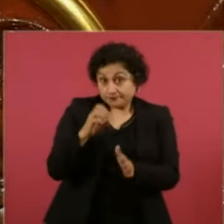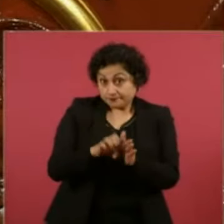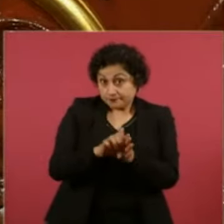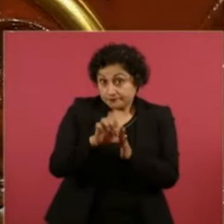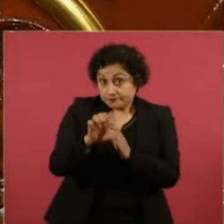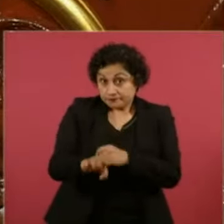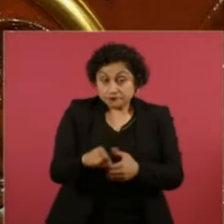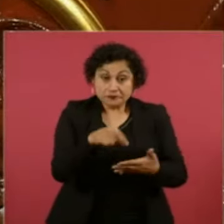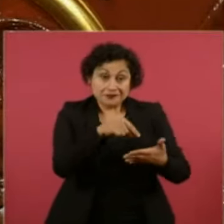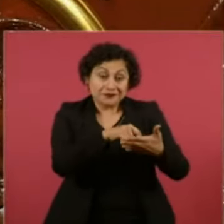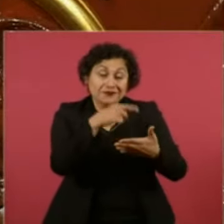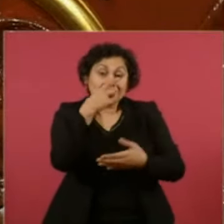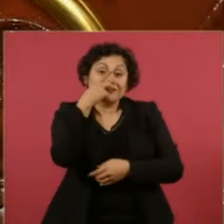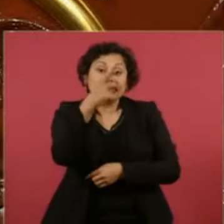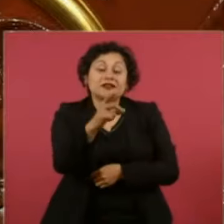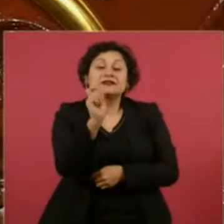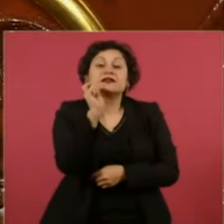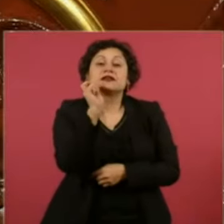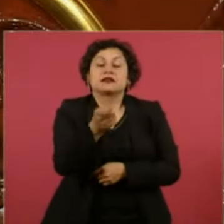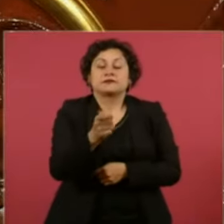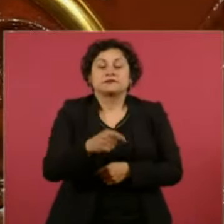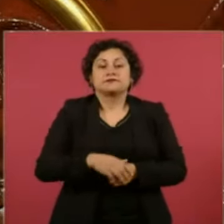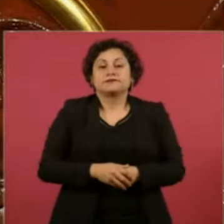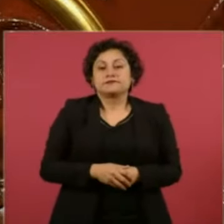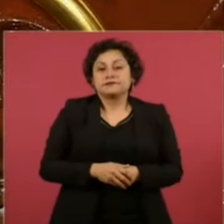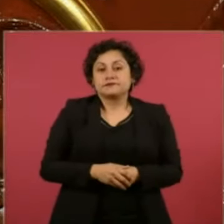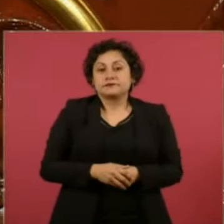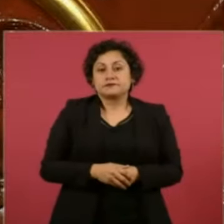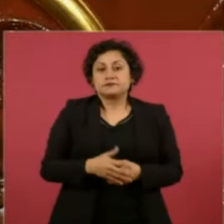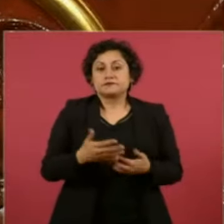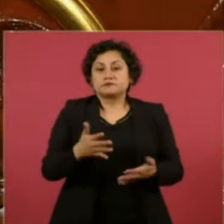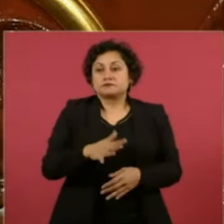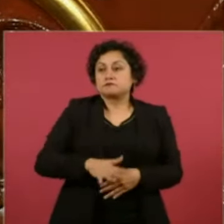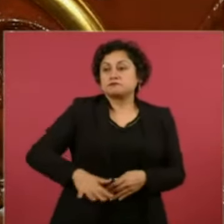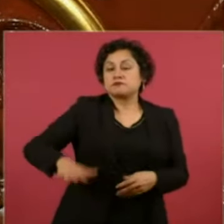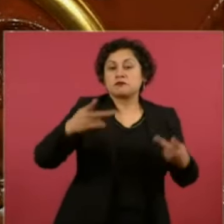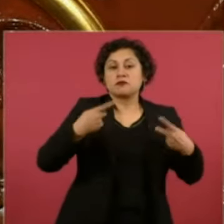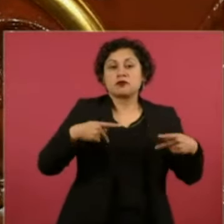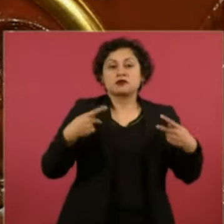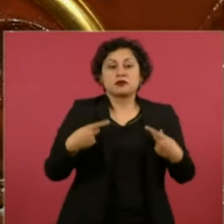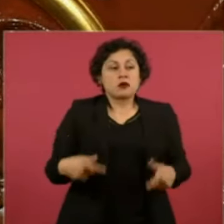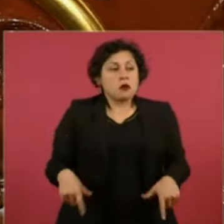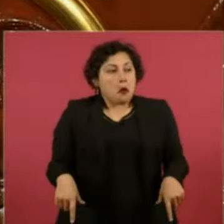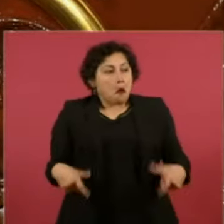de la salud, el tema de la vivienda, porque se trata